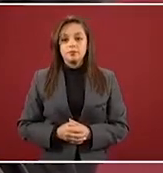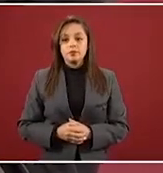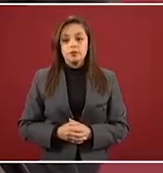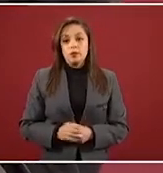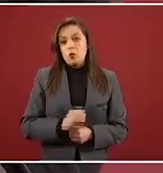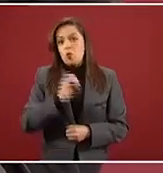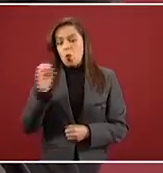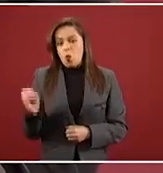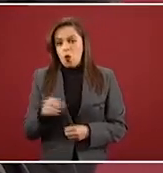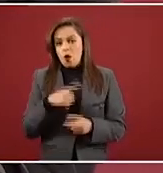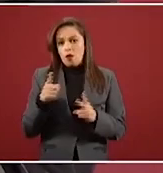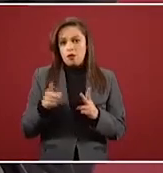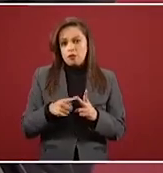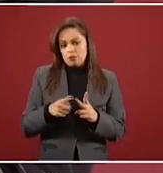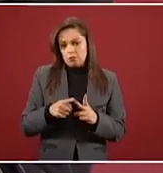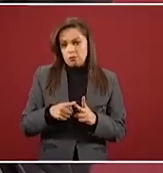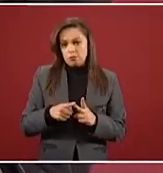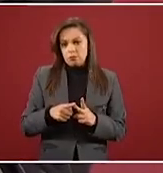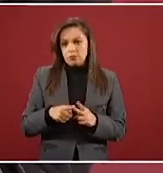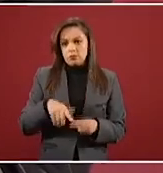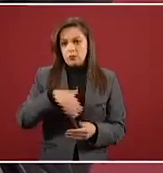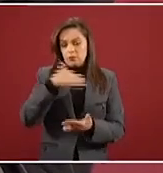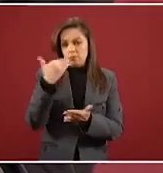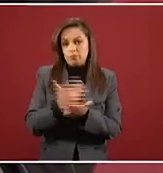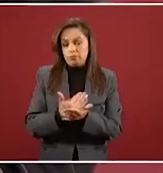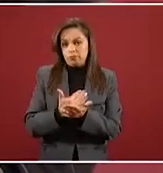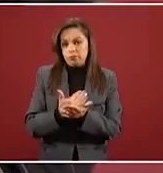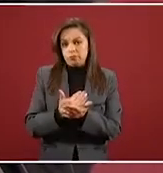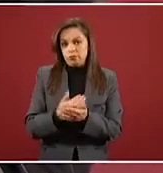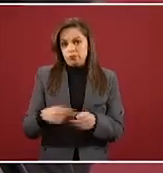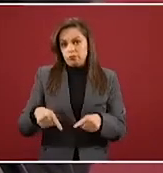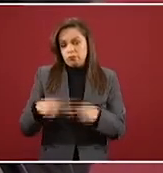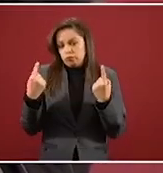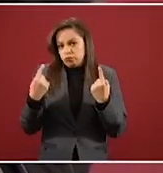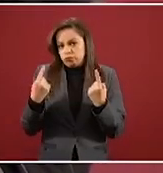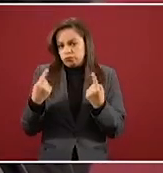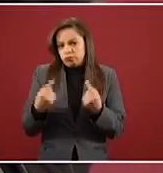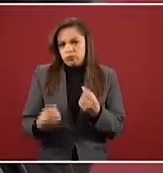poner un punto final, iniciar una etapa nueva.